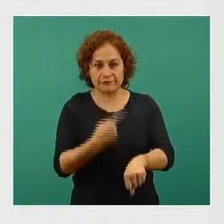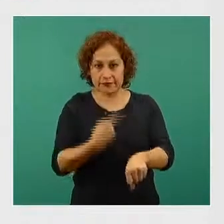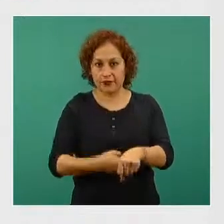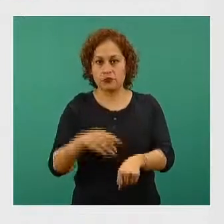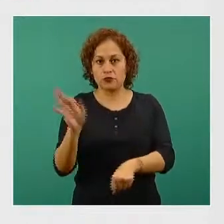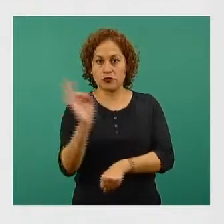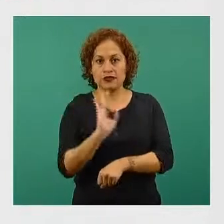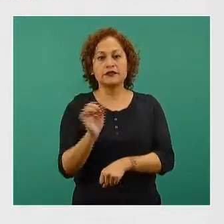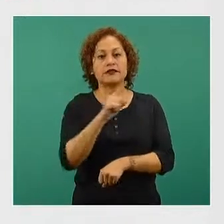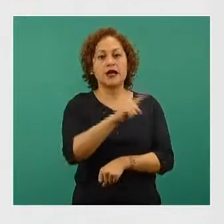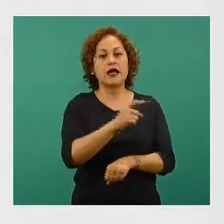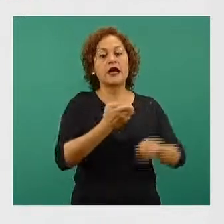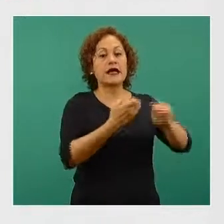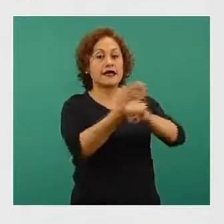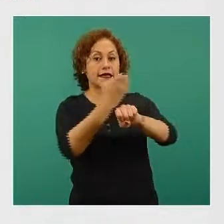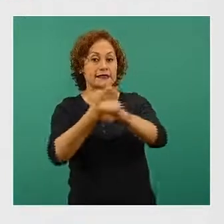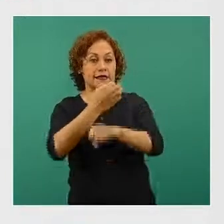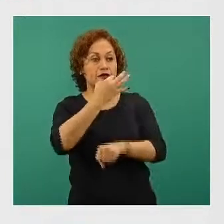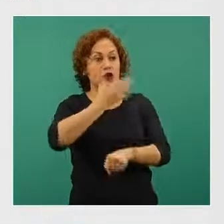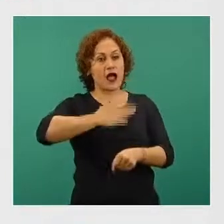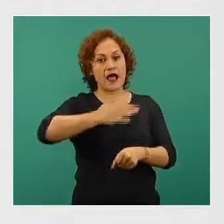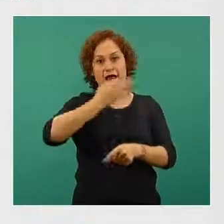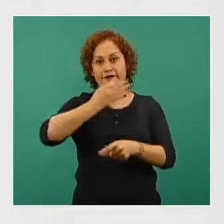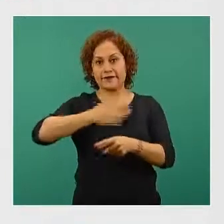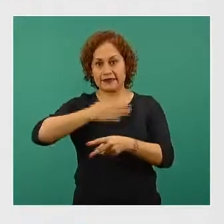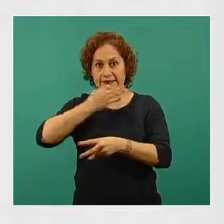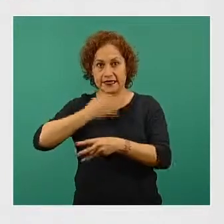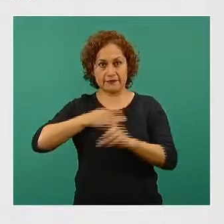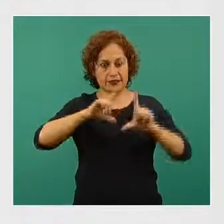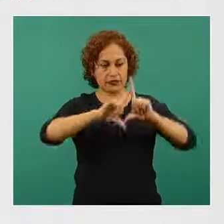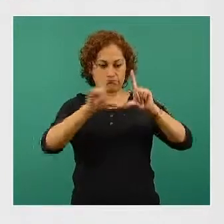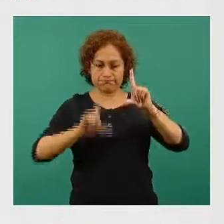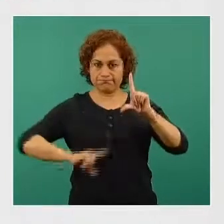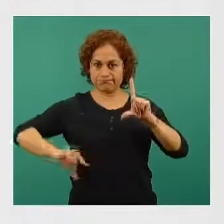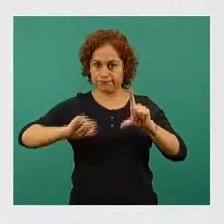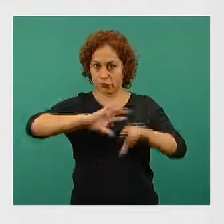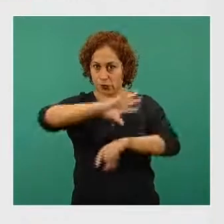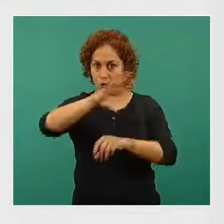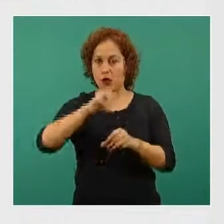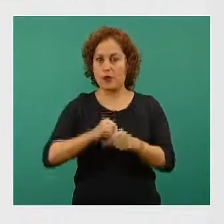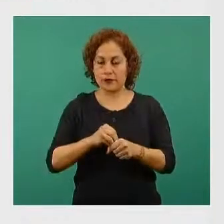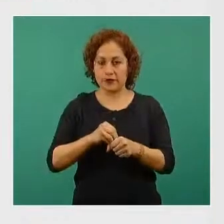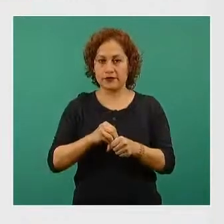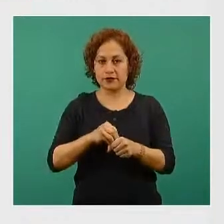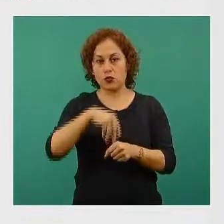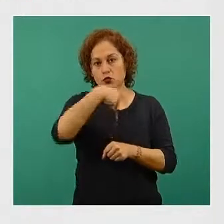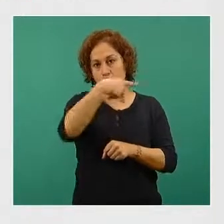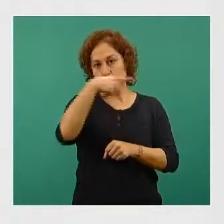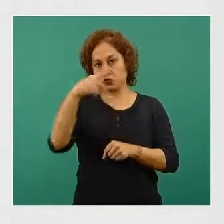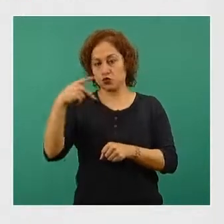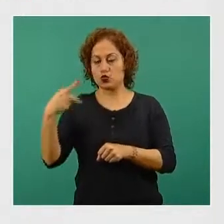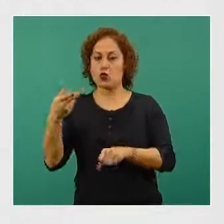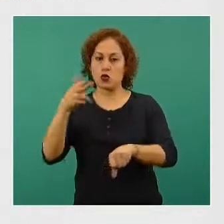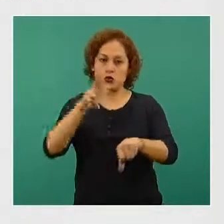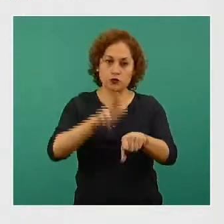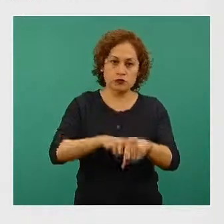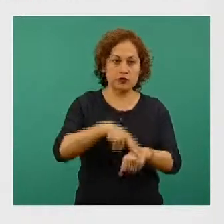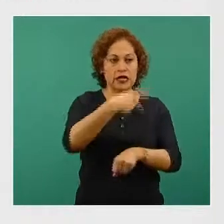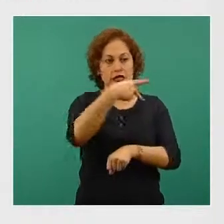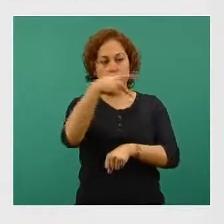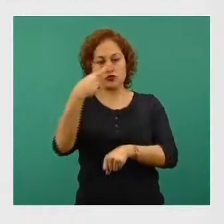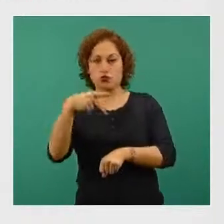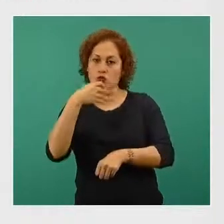entidades federativas, precisamente porque cumplen con la definición operacional, tienen expresión de